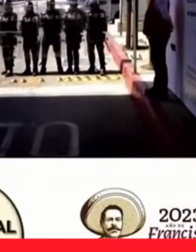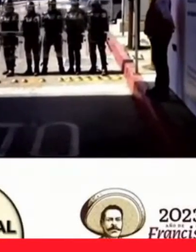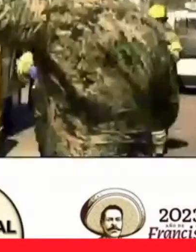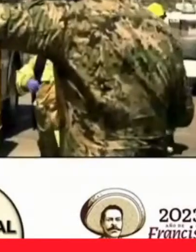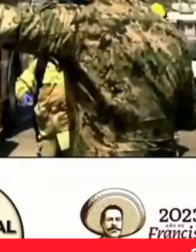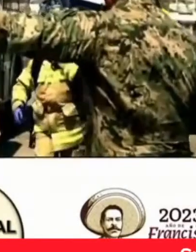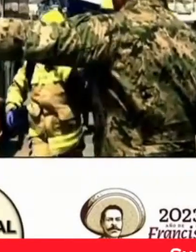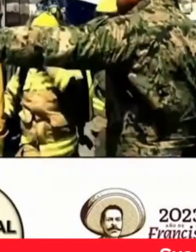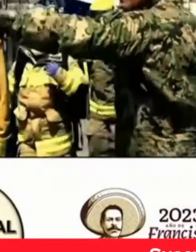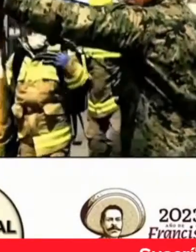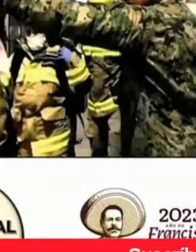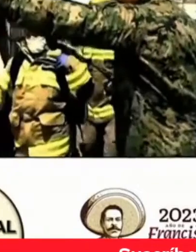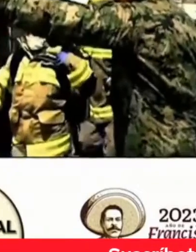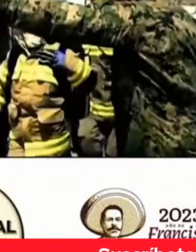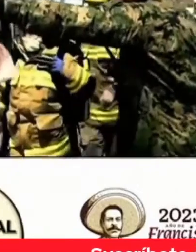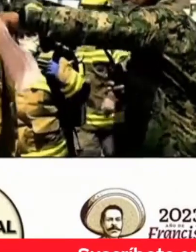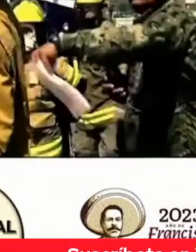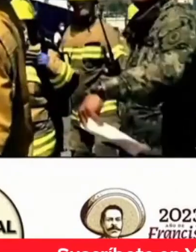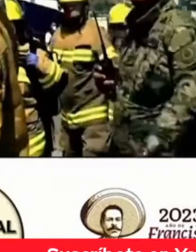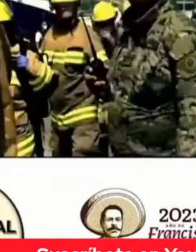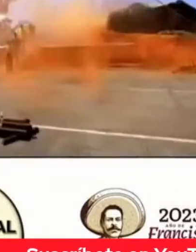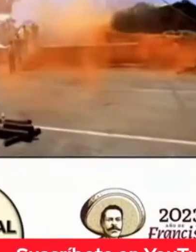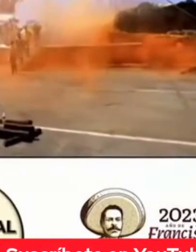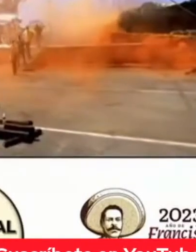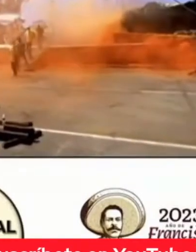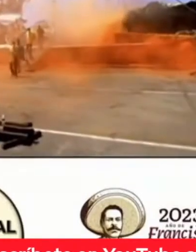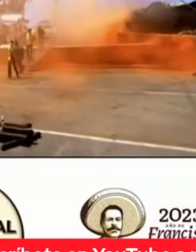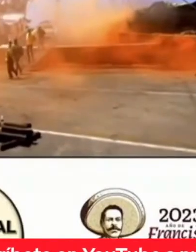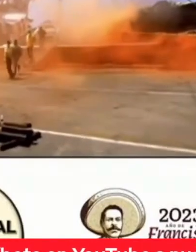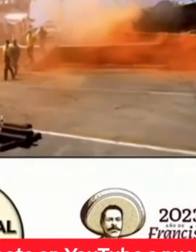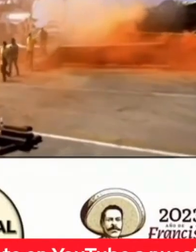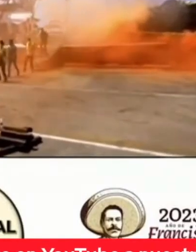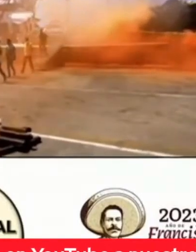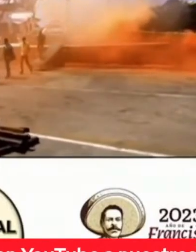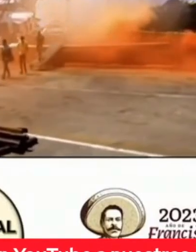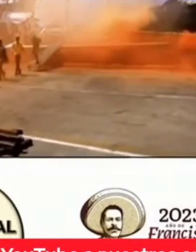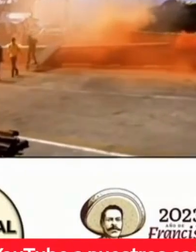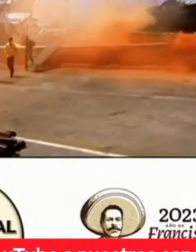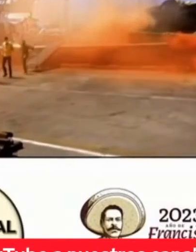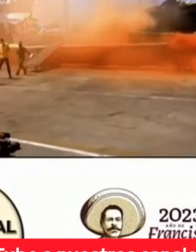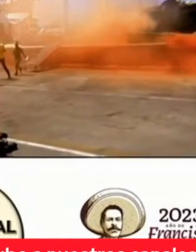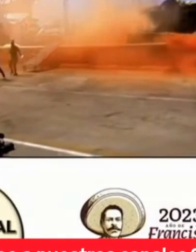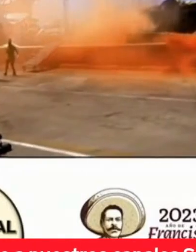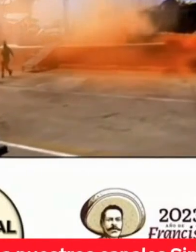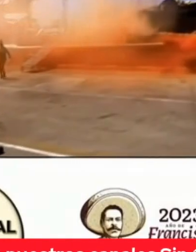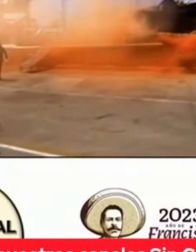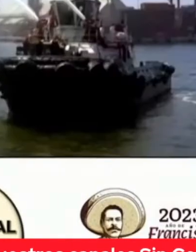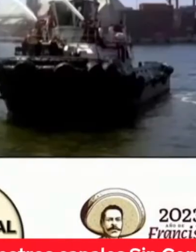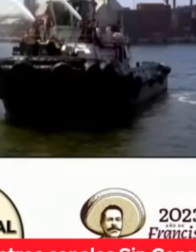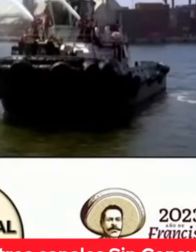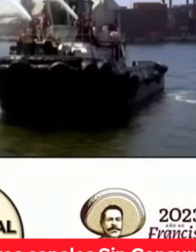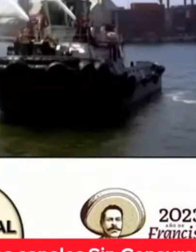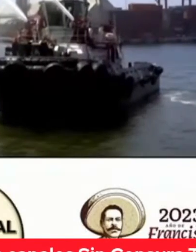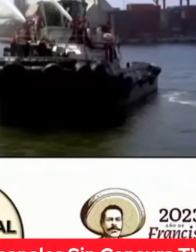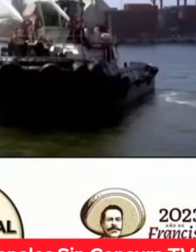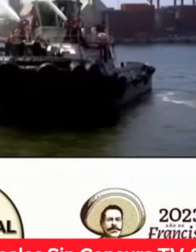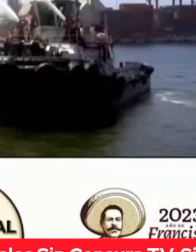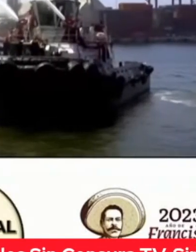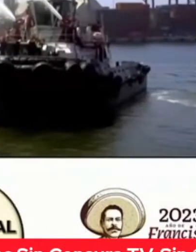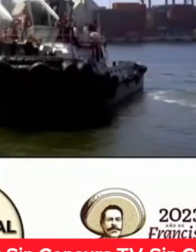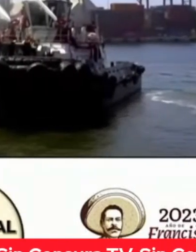a donde estará la función de la guardia costera en los ciento diecisiete terminales marítimas y puertos